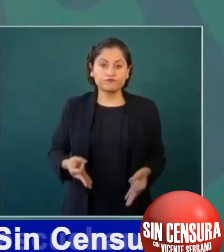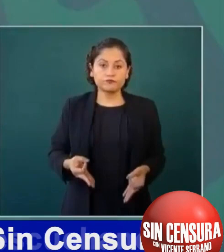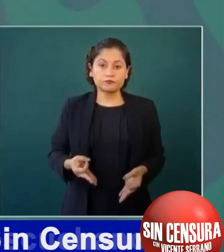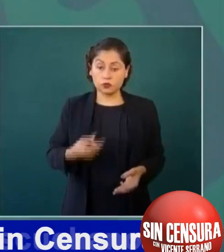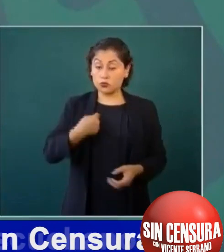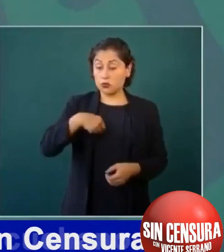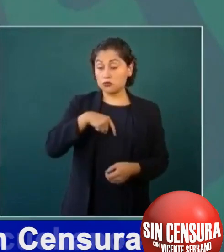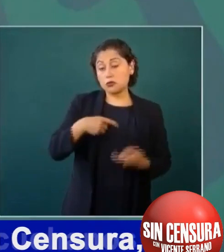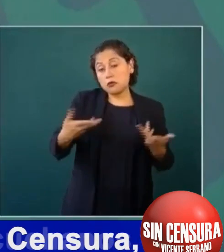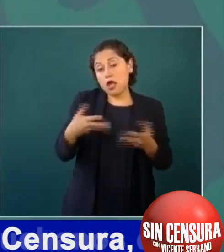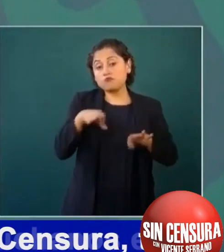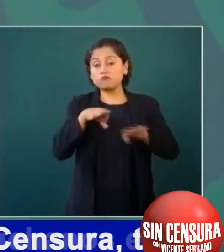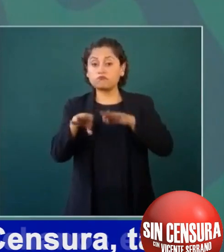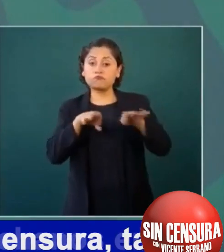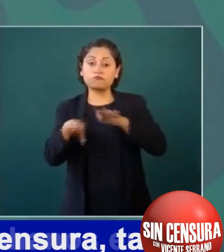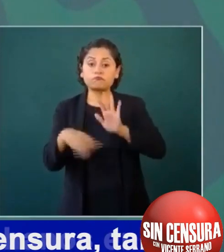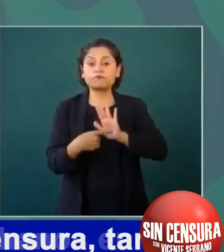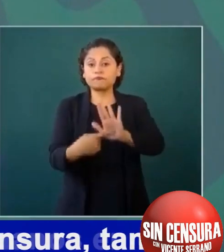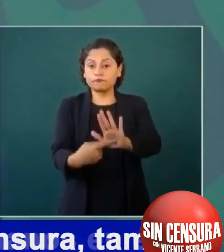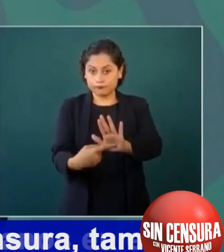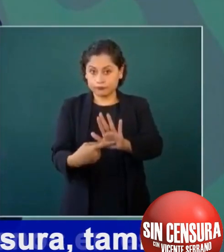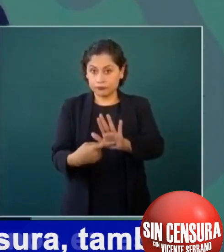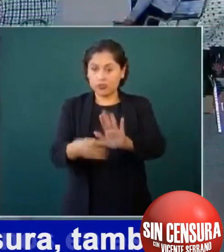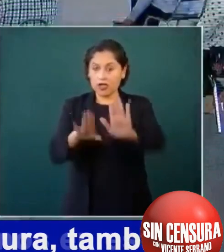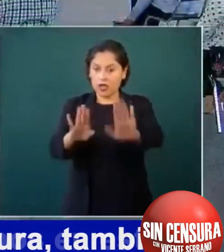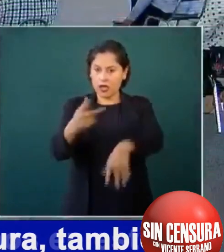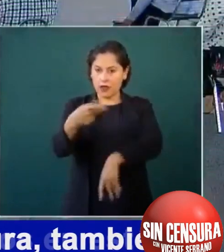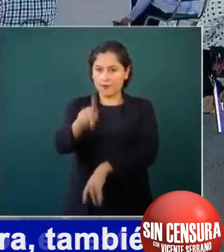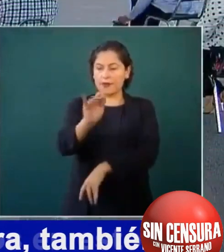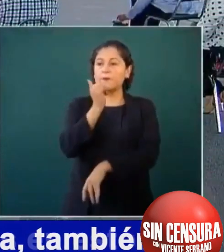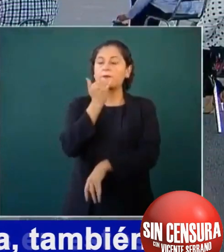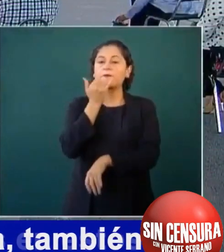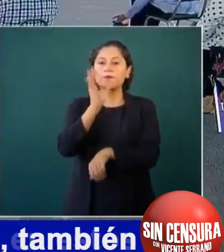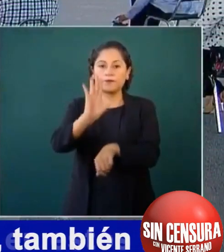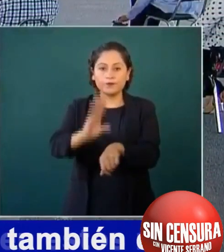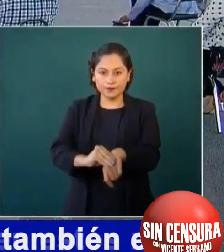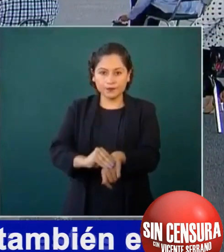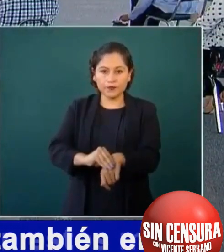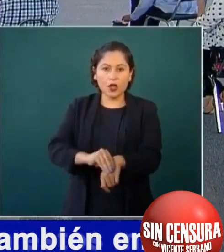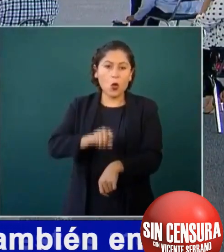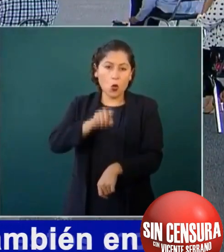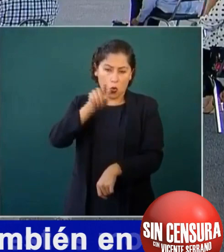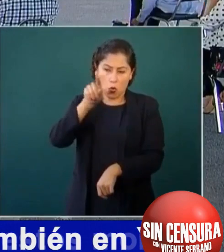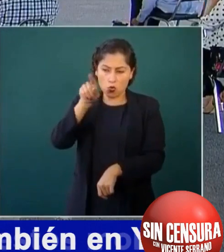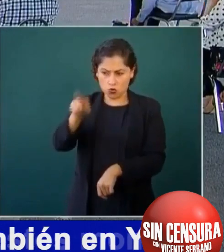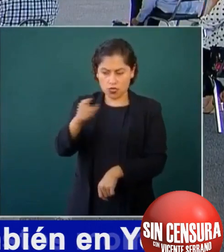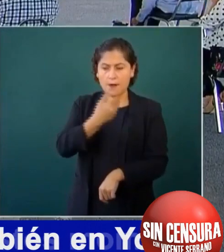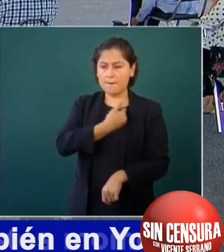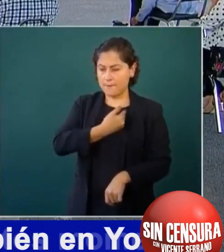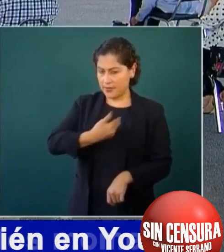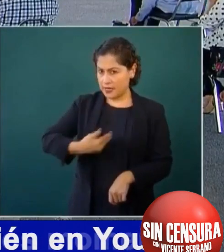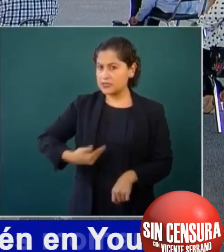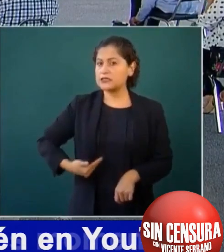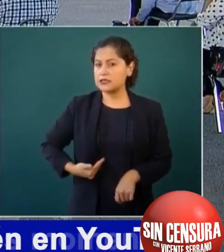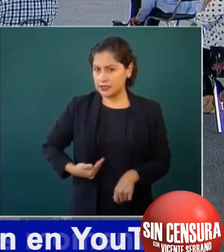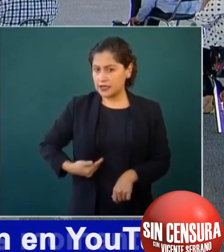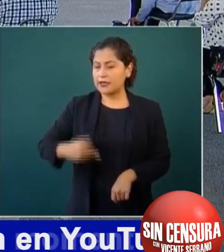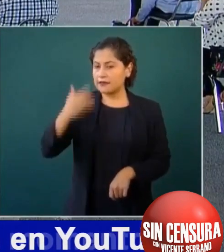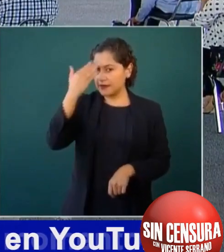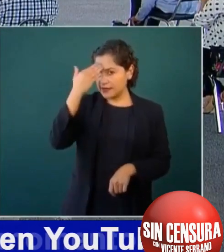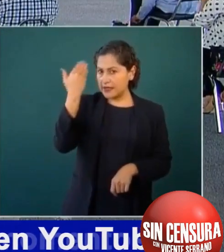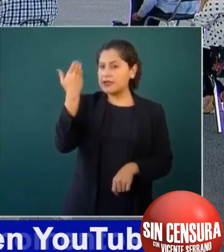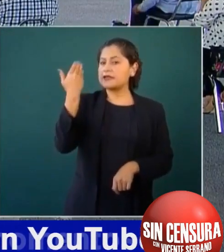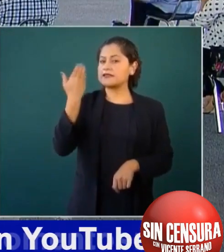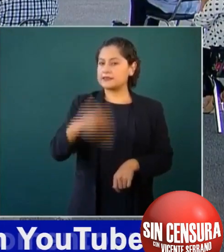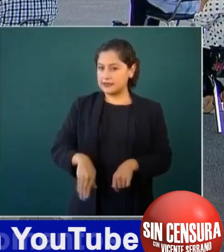permiten, señor presidente, usted mejor que nadie sabe que en la lucha por el poder, y entre más poderosos son